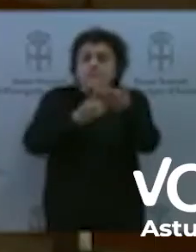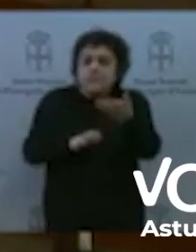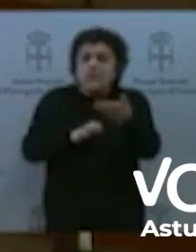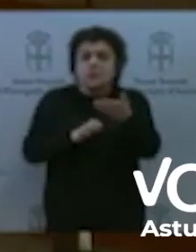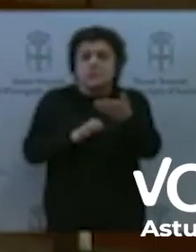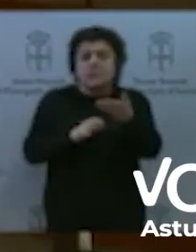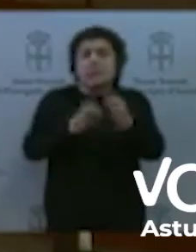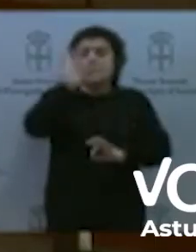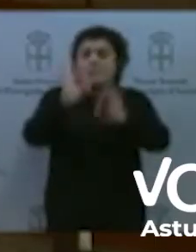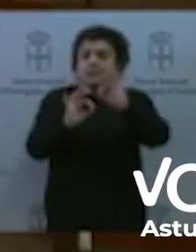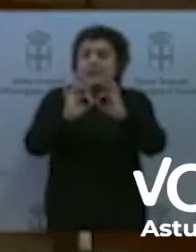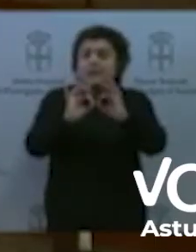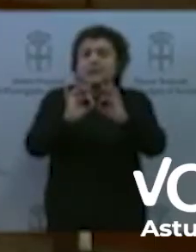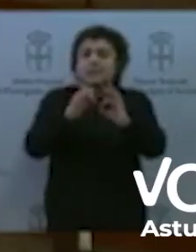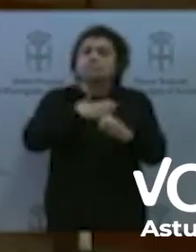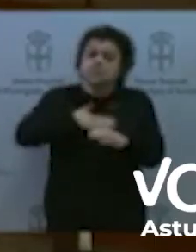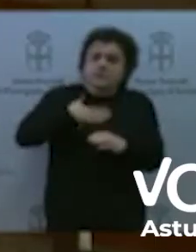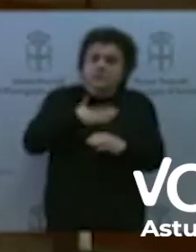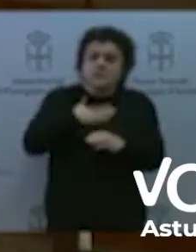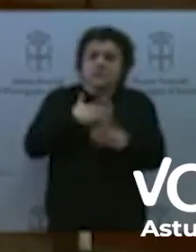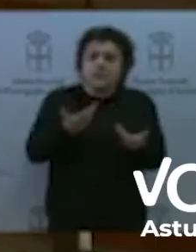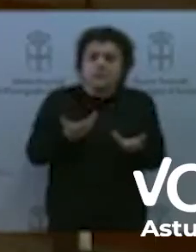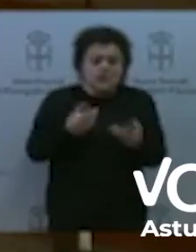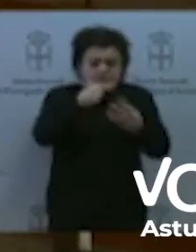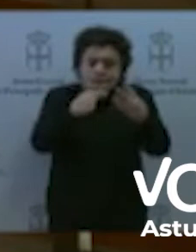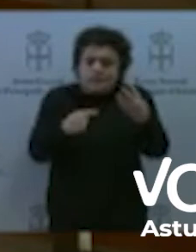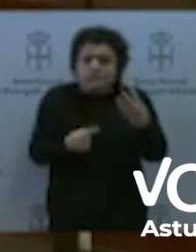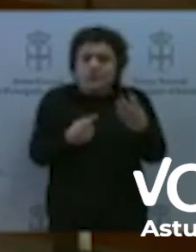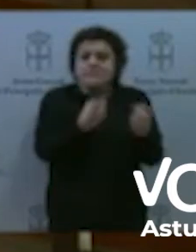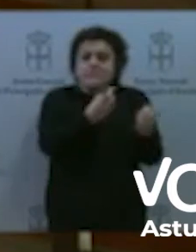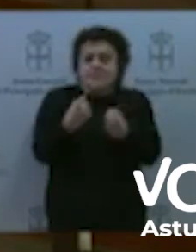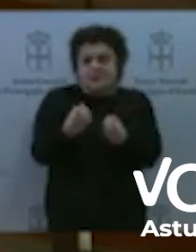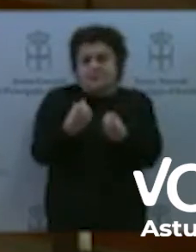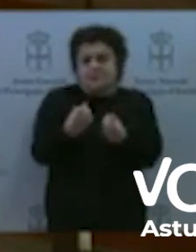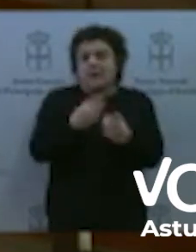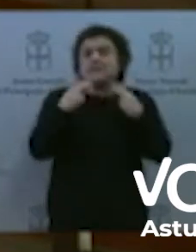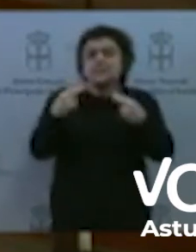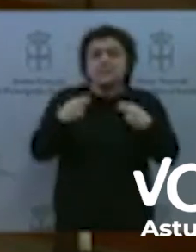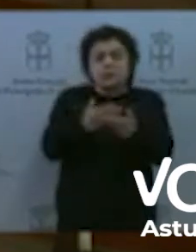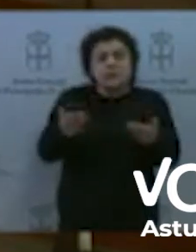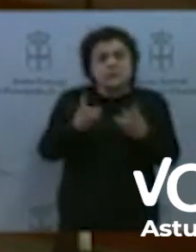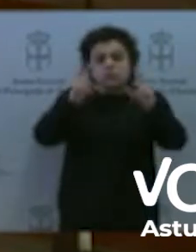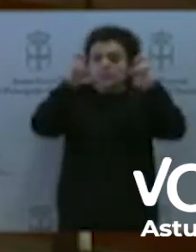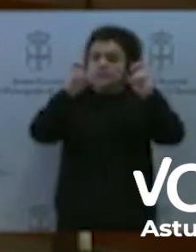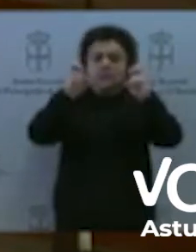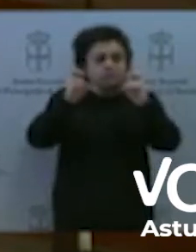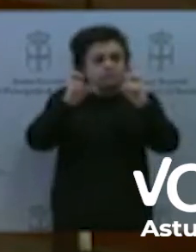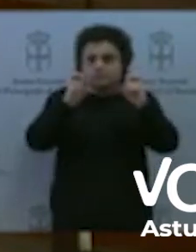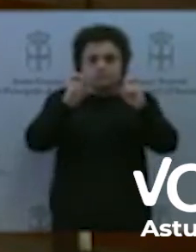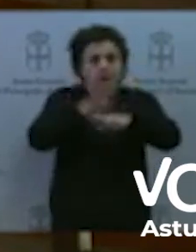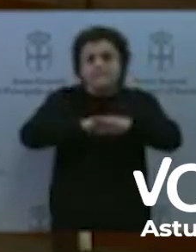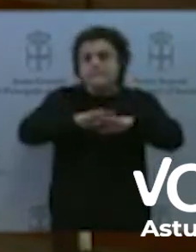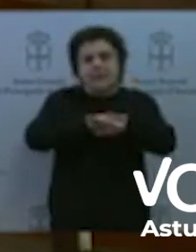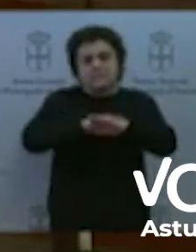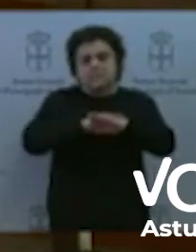Señorías, la atención primaria es un asunto esencial en el ámbito sanitario. Necesitamos revertir la situación en la que se encuentra